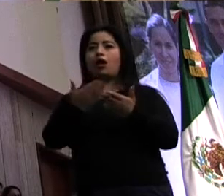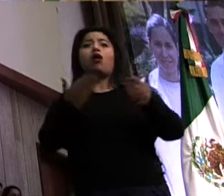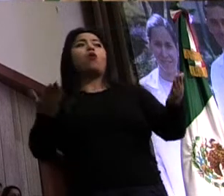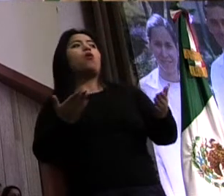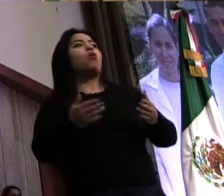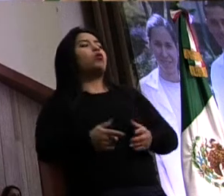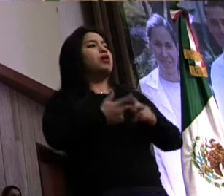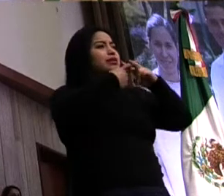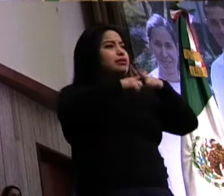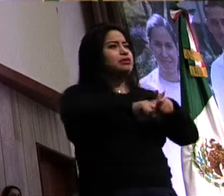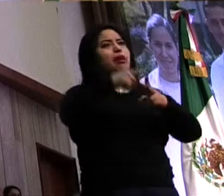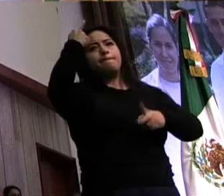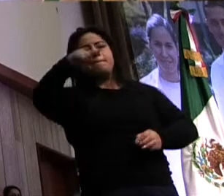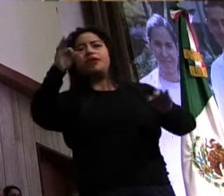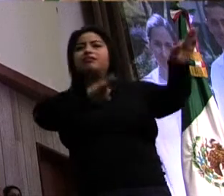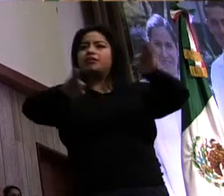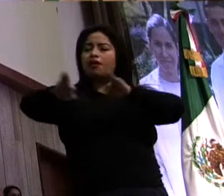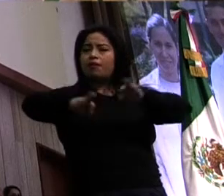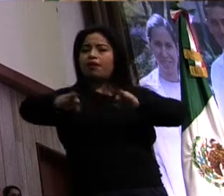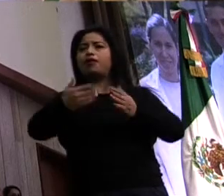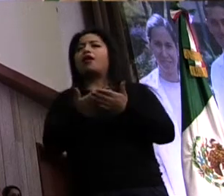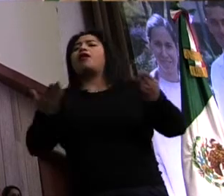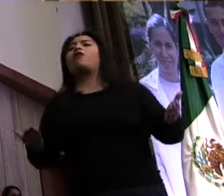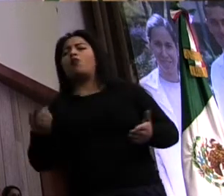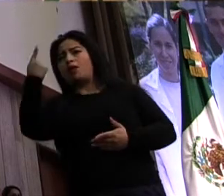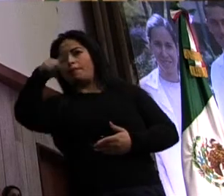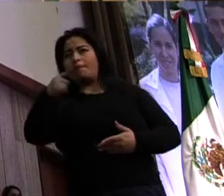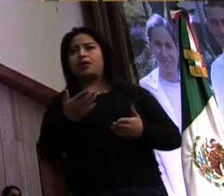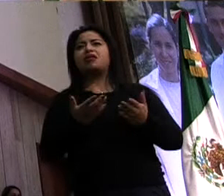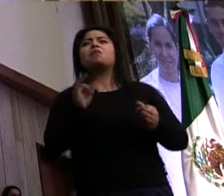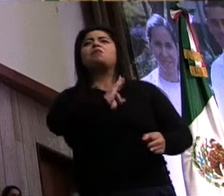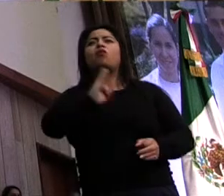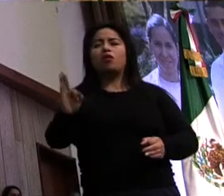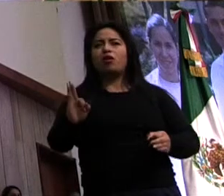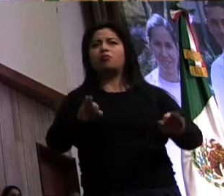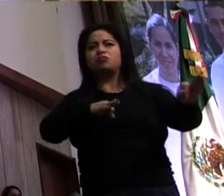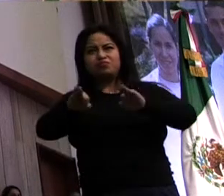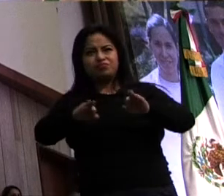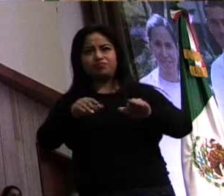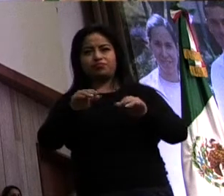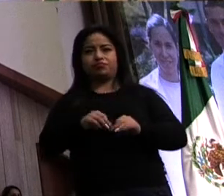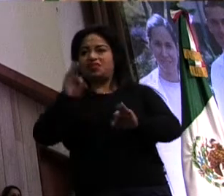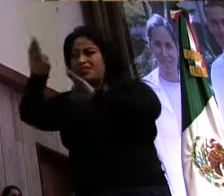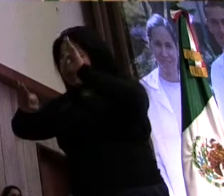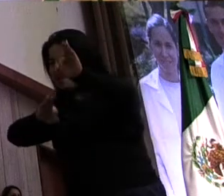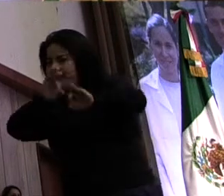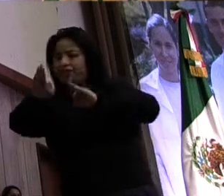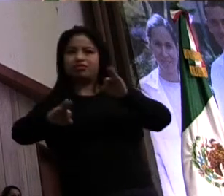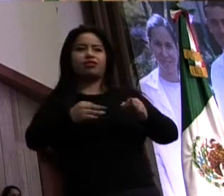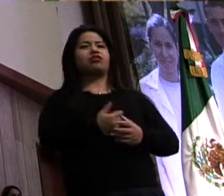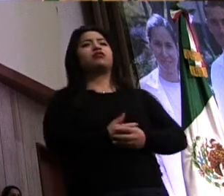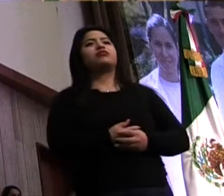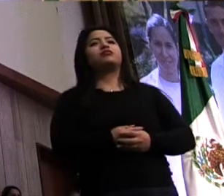nuestro personal médico para trabajar en nuestros requerimientos y en nuestros faltantes. Pero